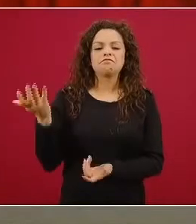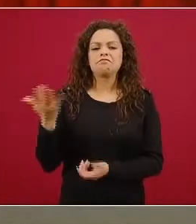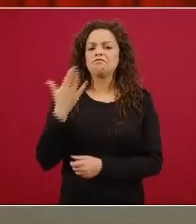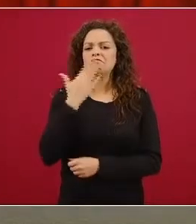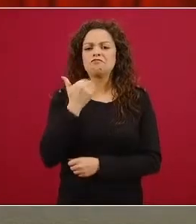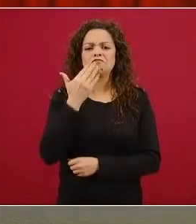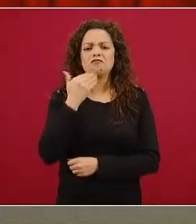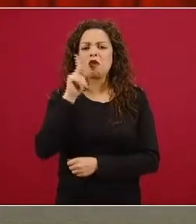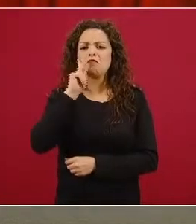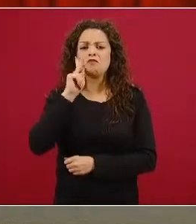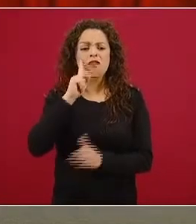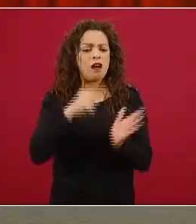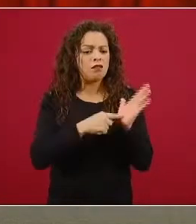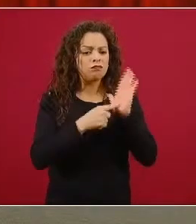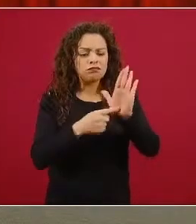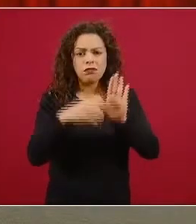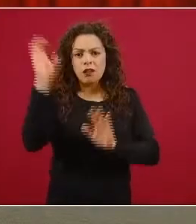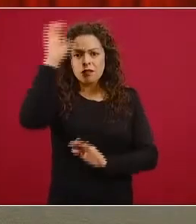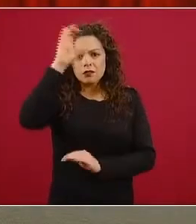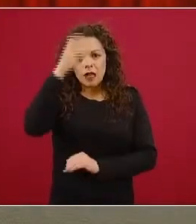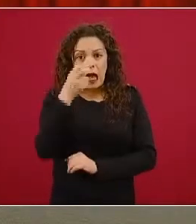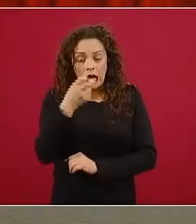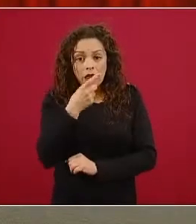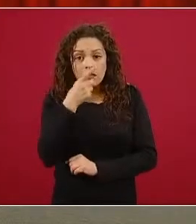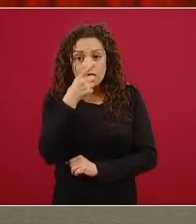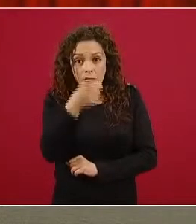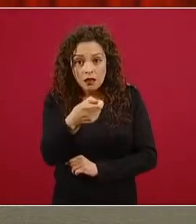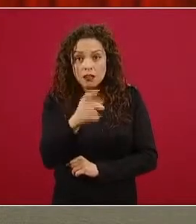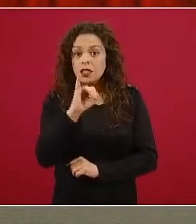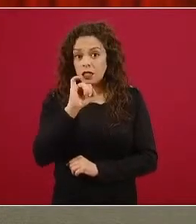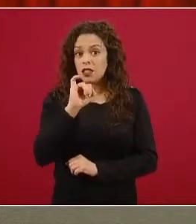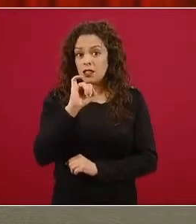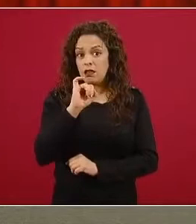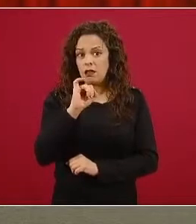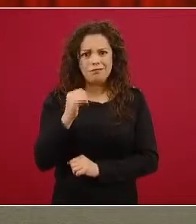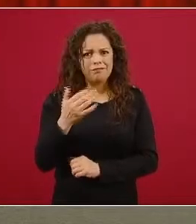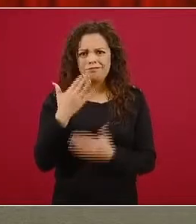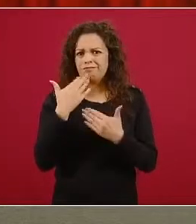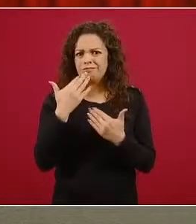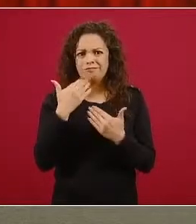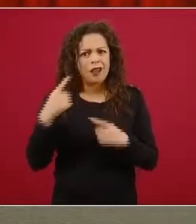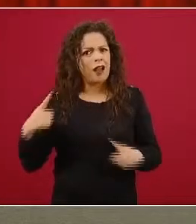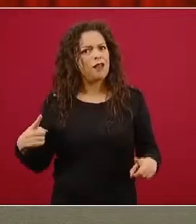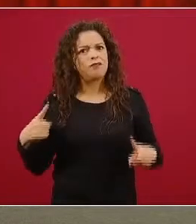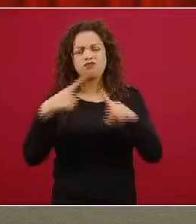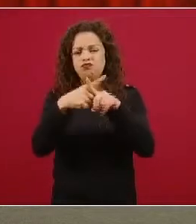evidencia científica, que no tiene una lógica